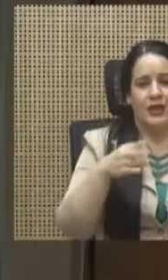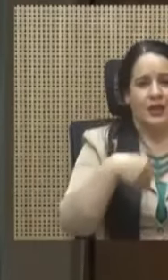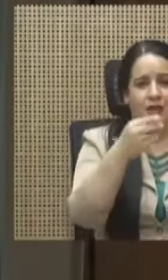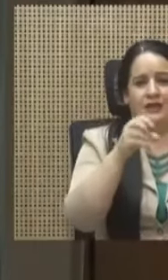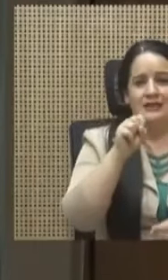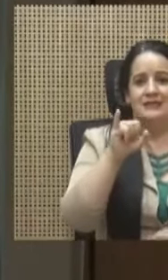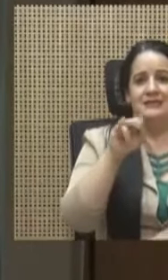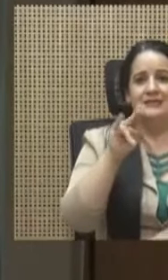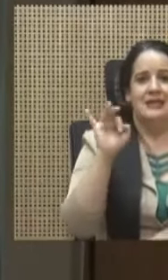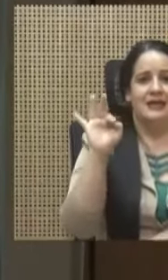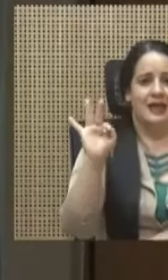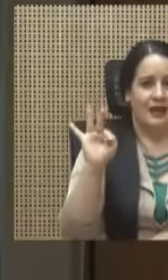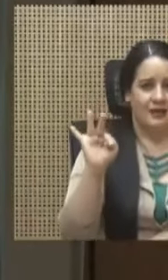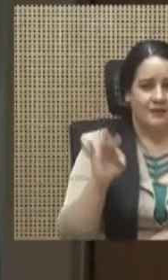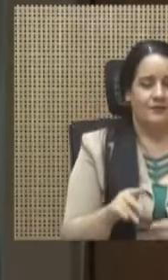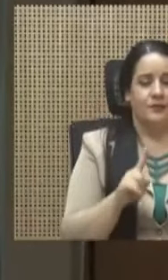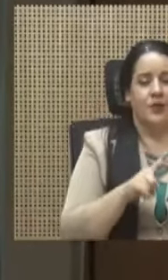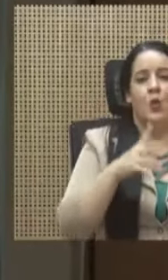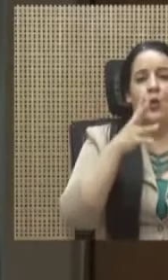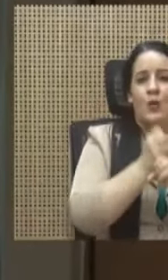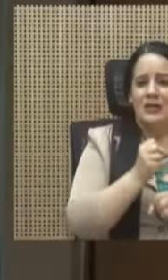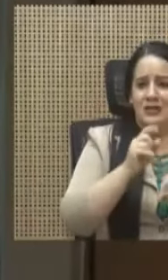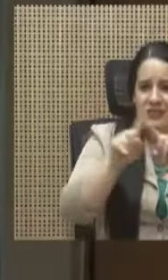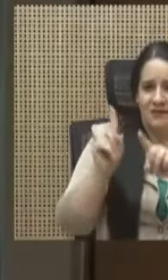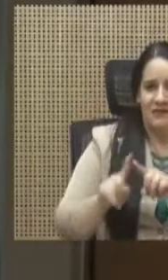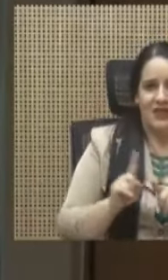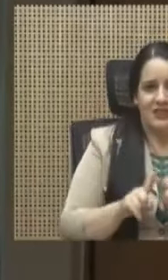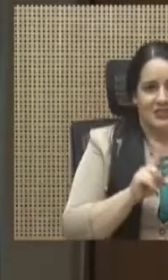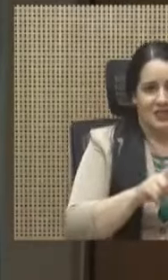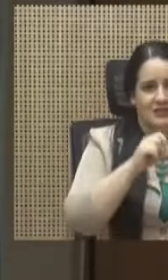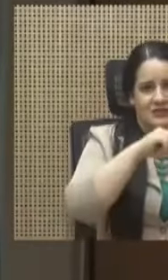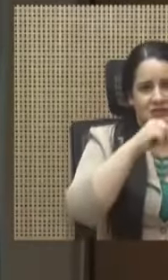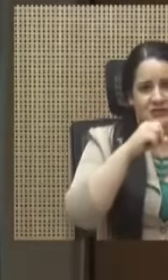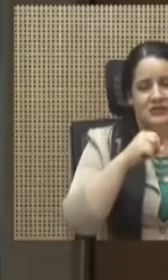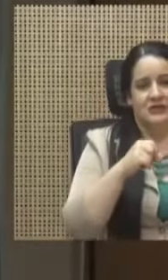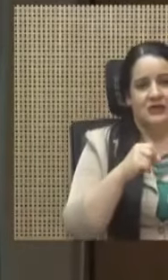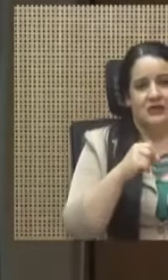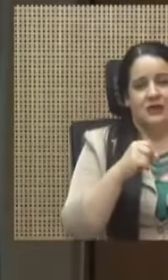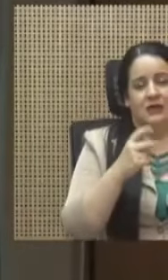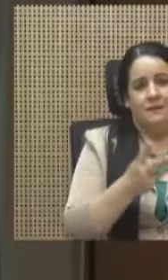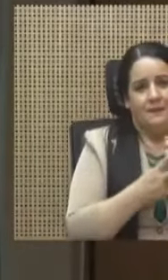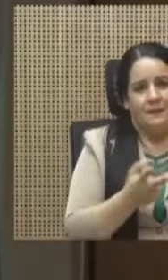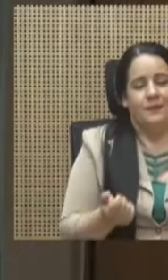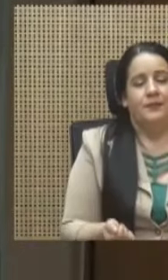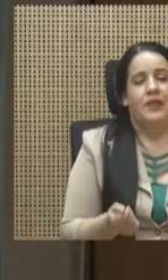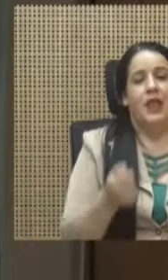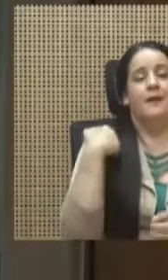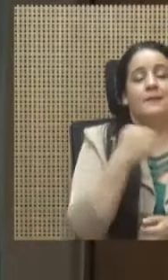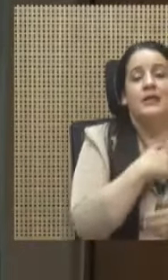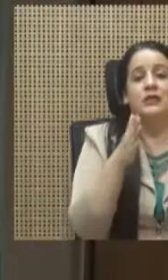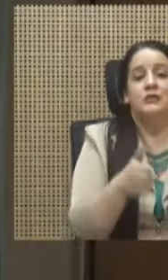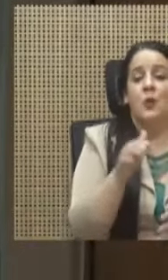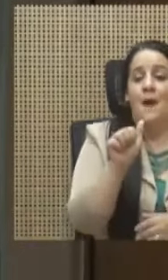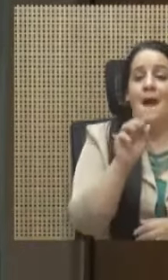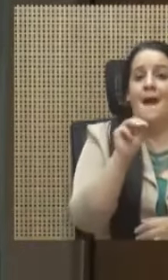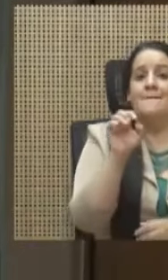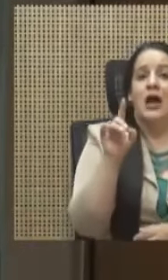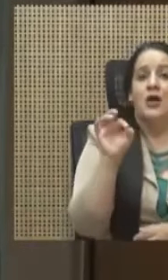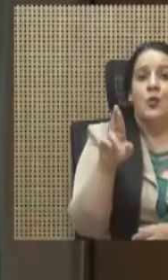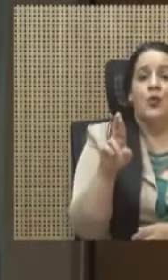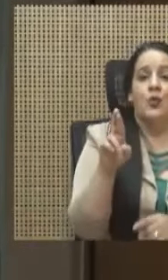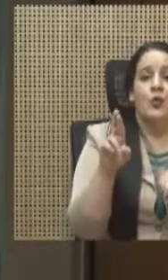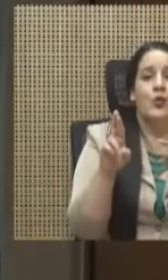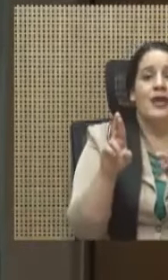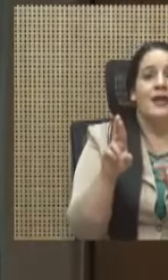sinart lo han hecho en diferentes ocasiones el ministro Amador es el ministro